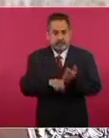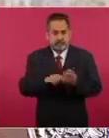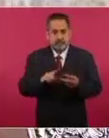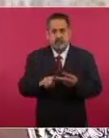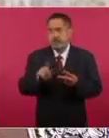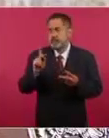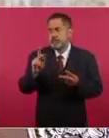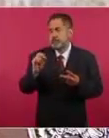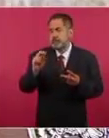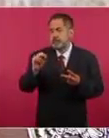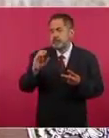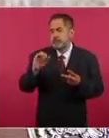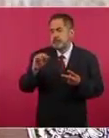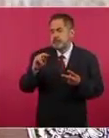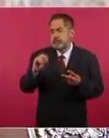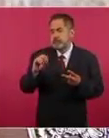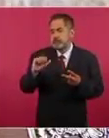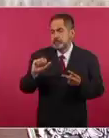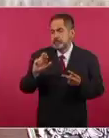Ponciano Arriaga,